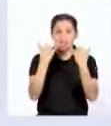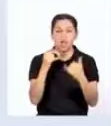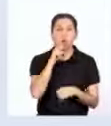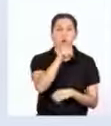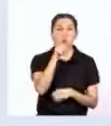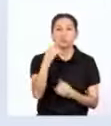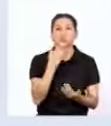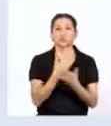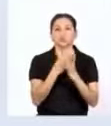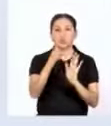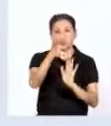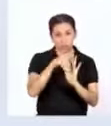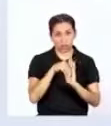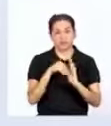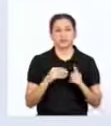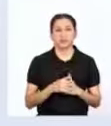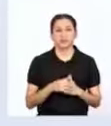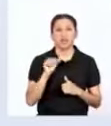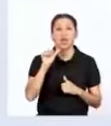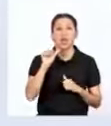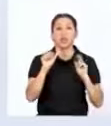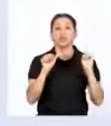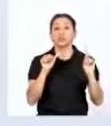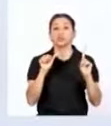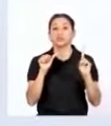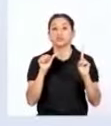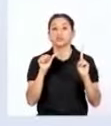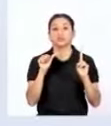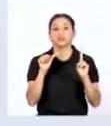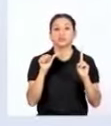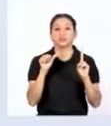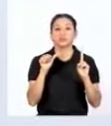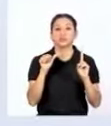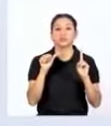Muy bien, ahora ustedes. A1.